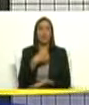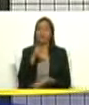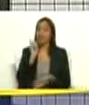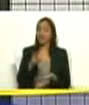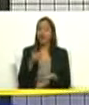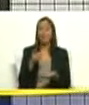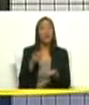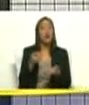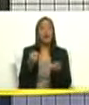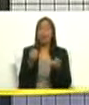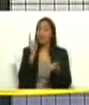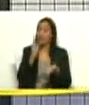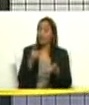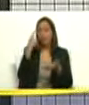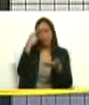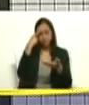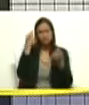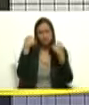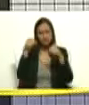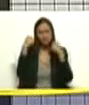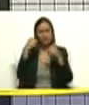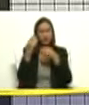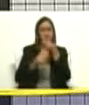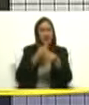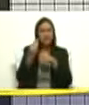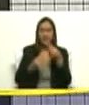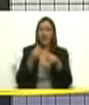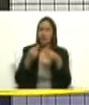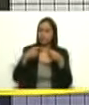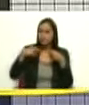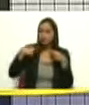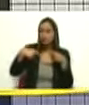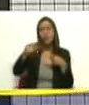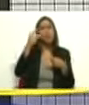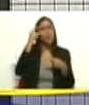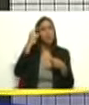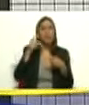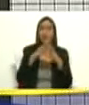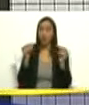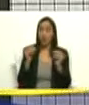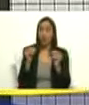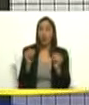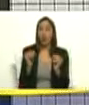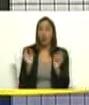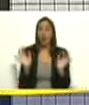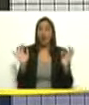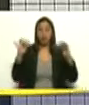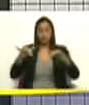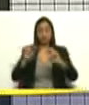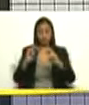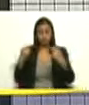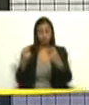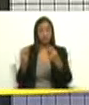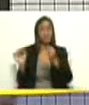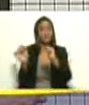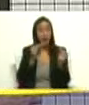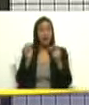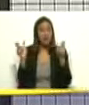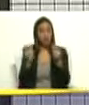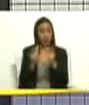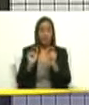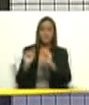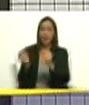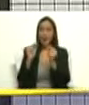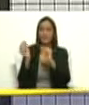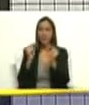perfeccionar en el método para que todos los debates enriquezcan cada t yo me he puesto a